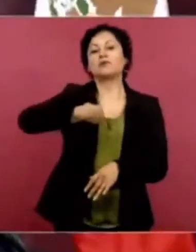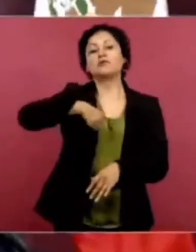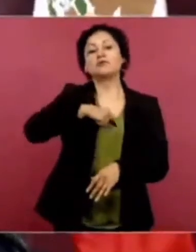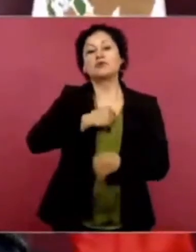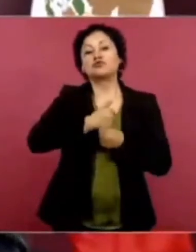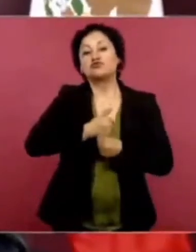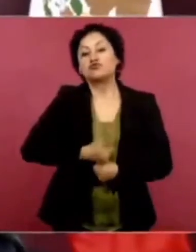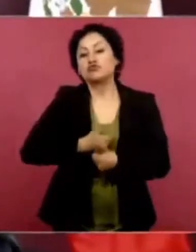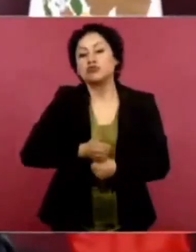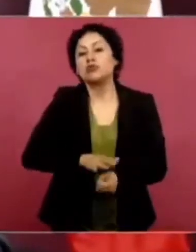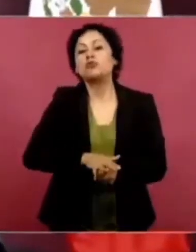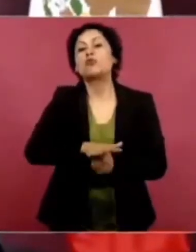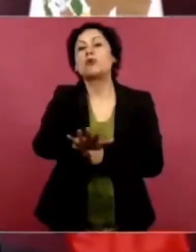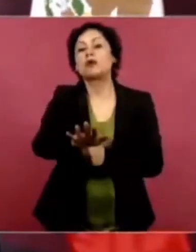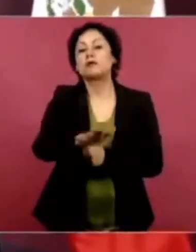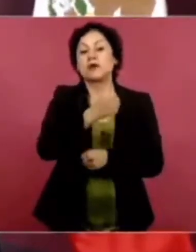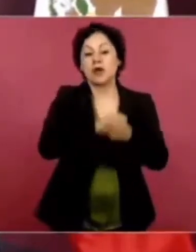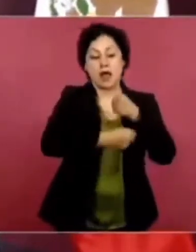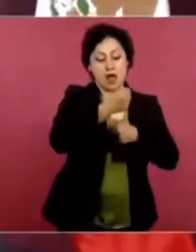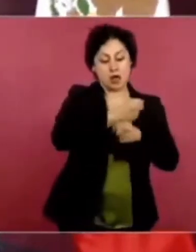tanto en el 2006 como en el 12,